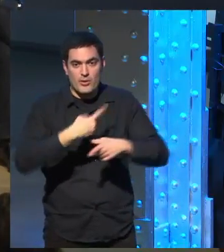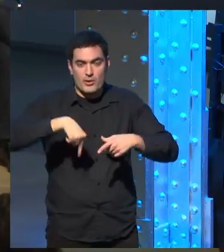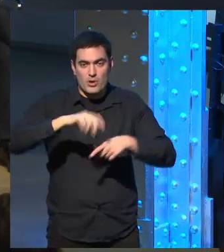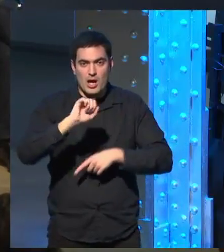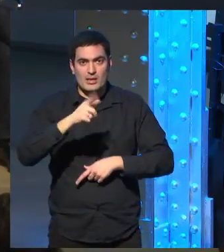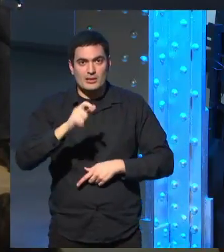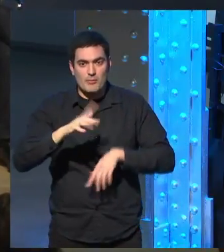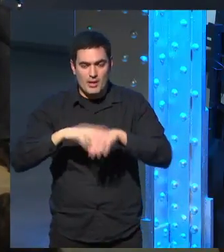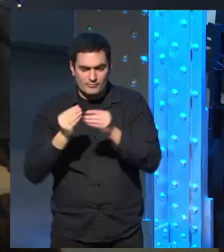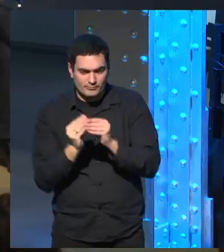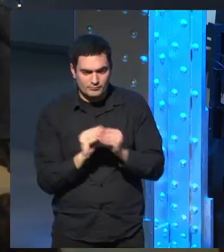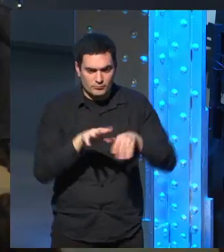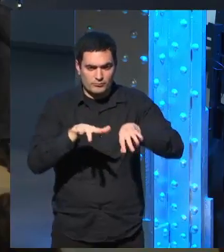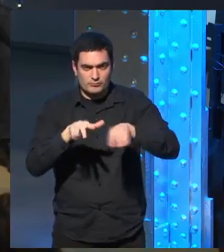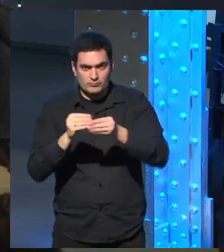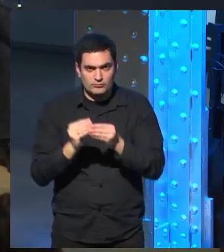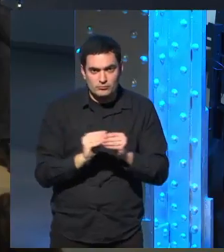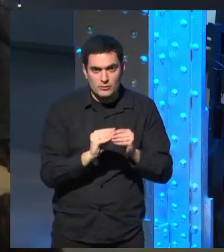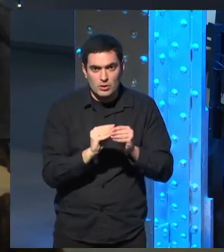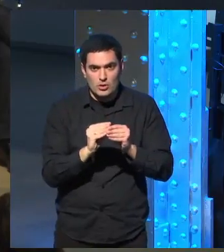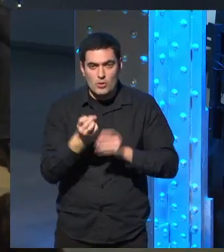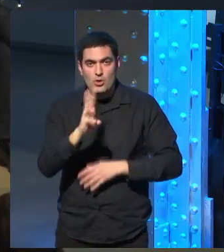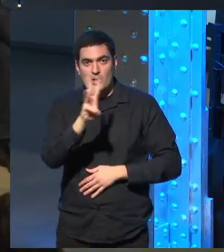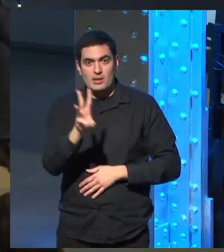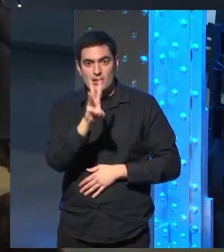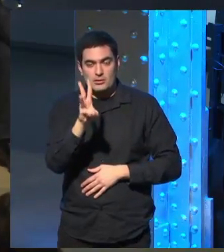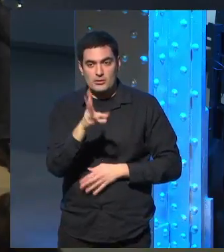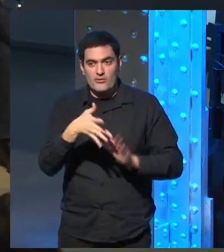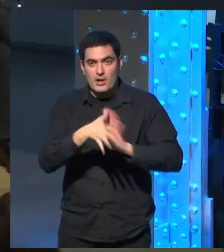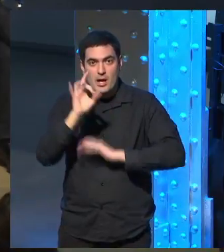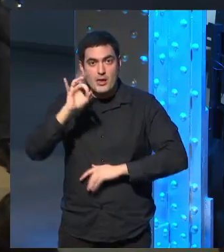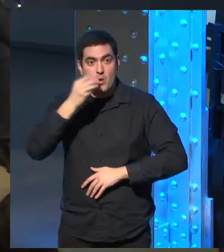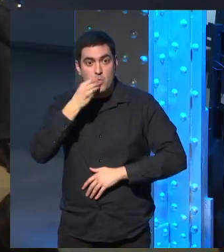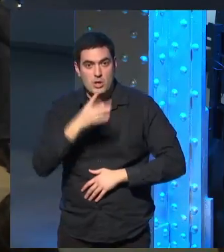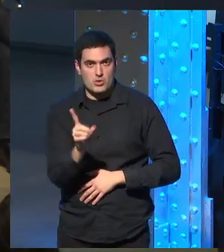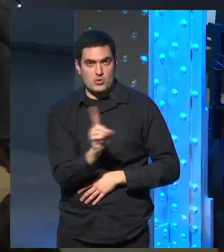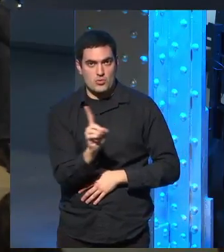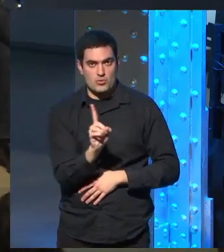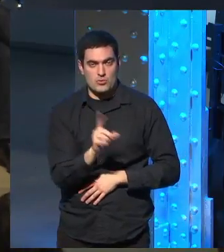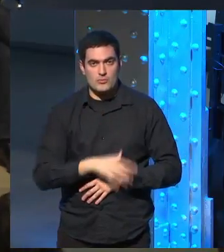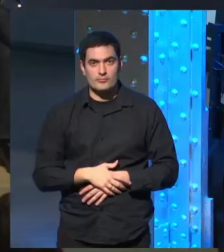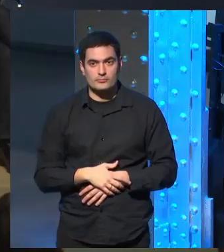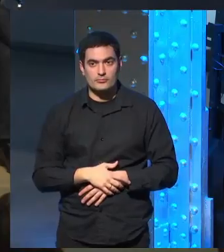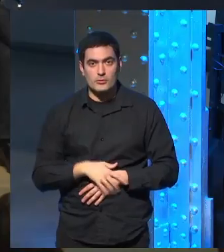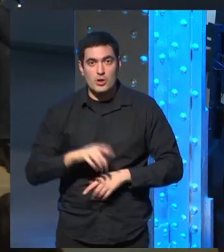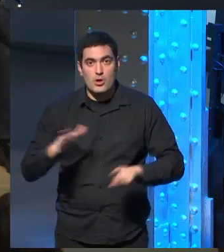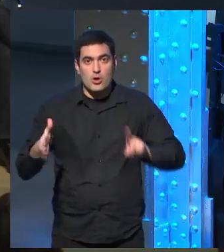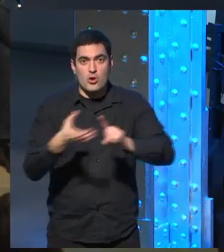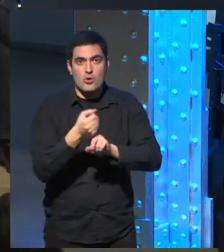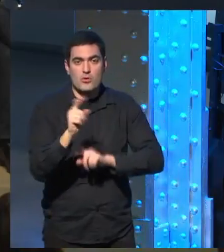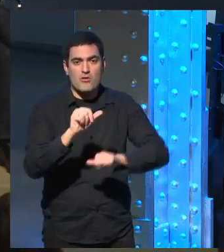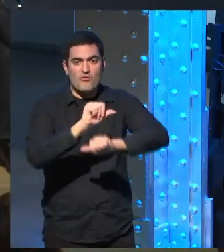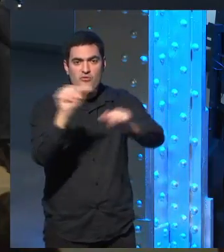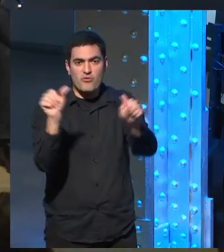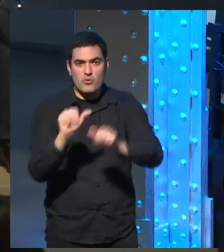axiales que utilizaba para componer, pero en el concierto número 3 para Bartók no es que abandone la idea, pero prácticamente no la encuentras de una manera